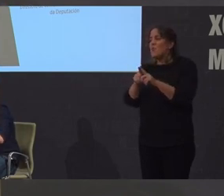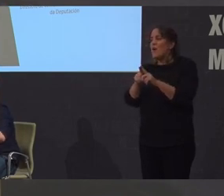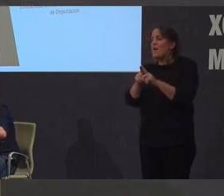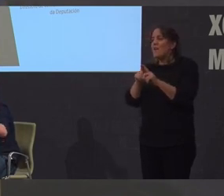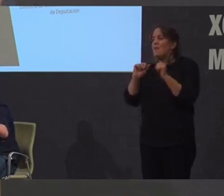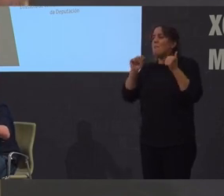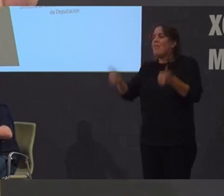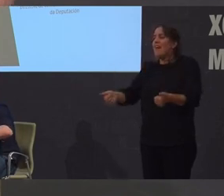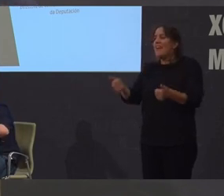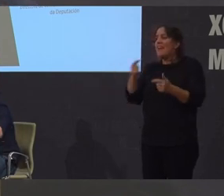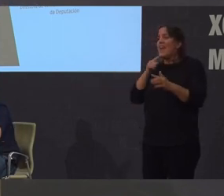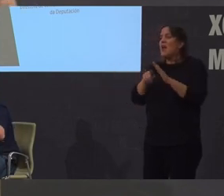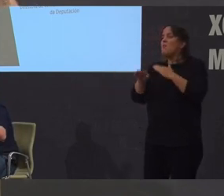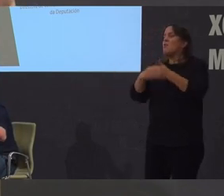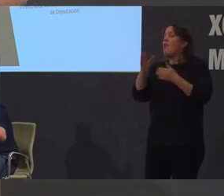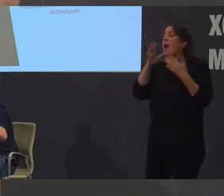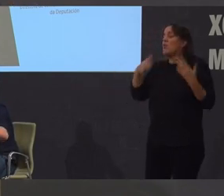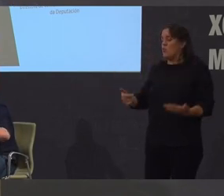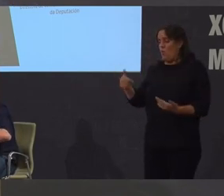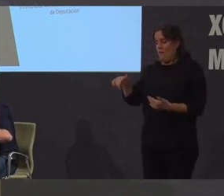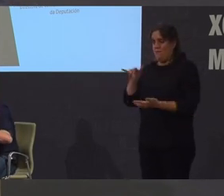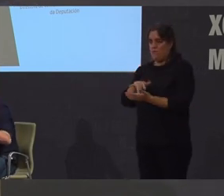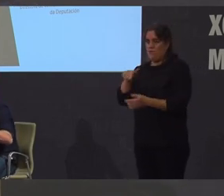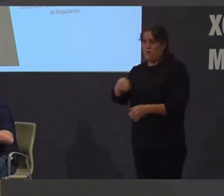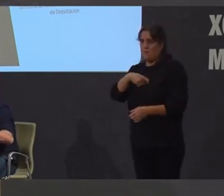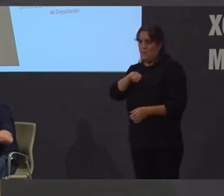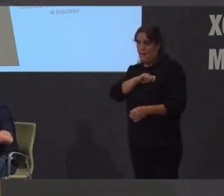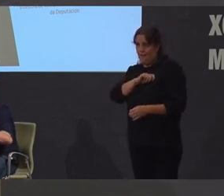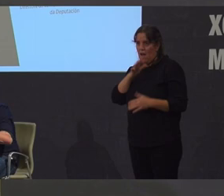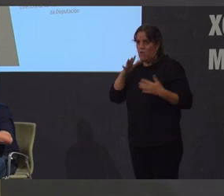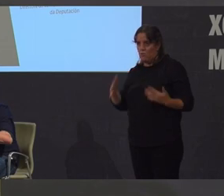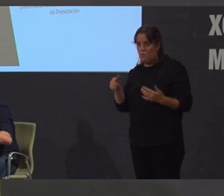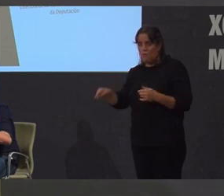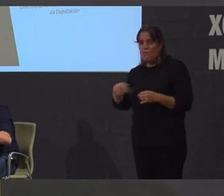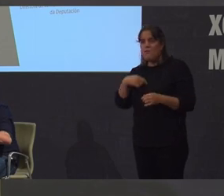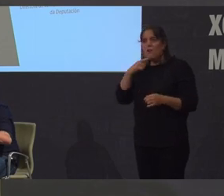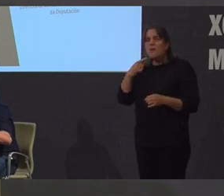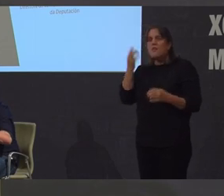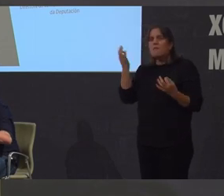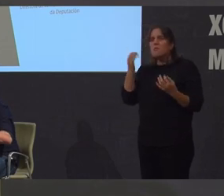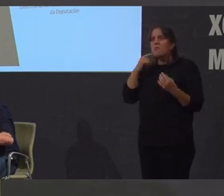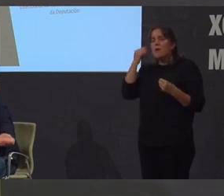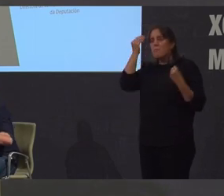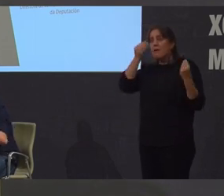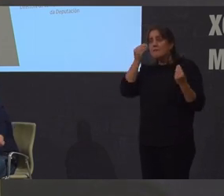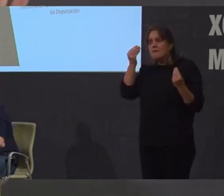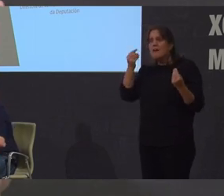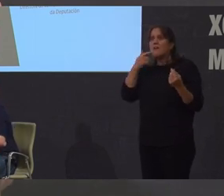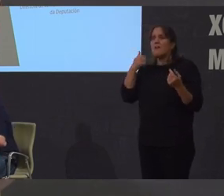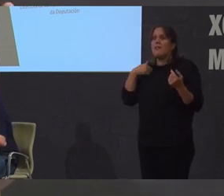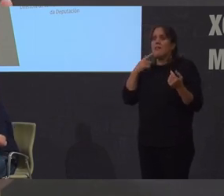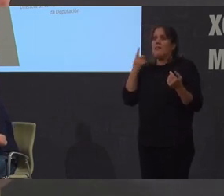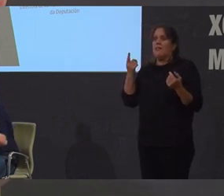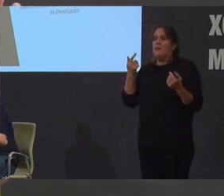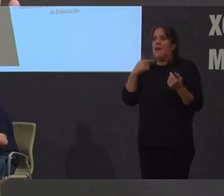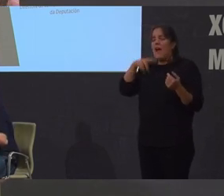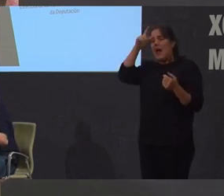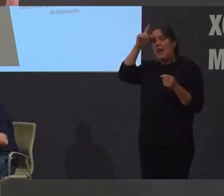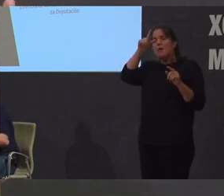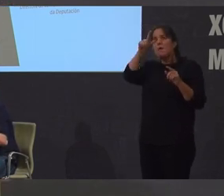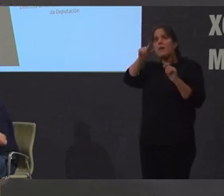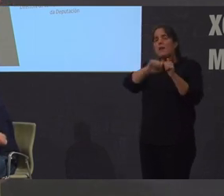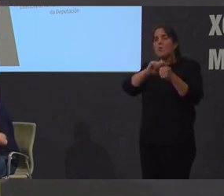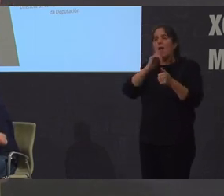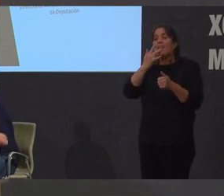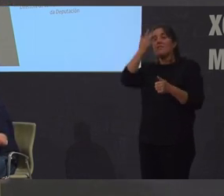proceso que nosotros estamos viviendo. Es decir, que hay que entender que tenemos que tomar a Alemania como un